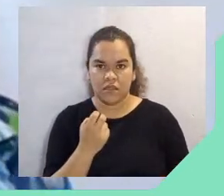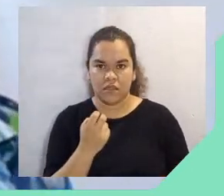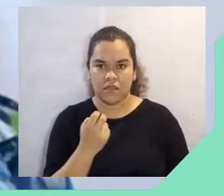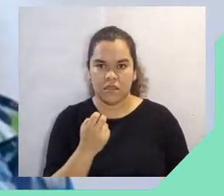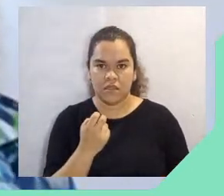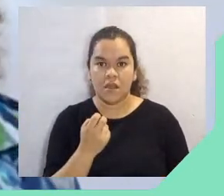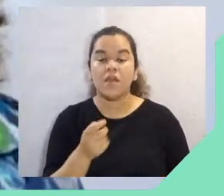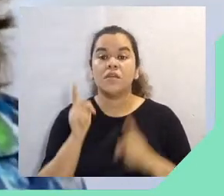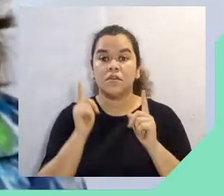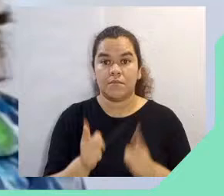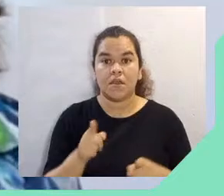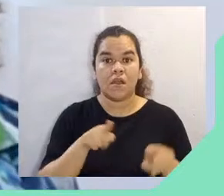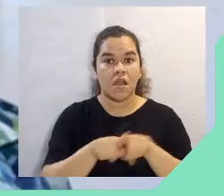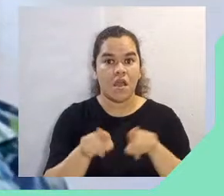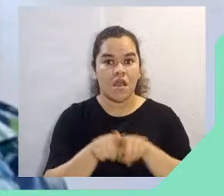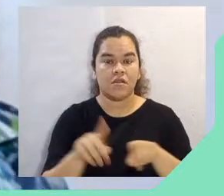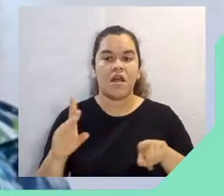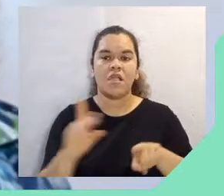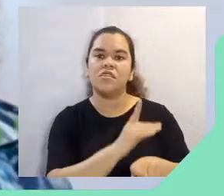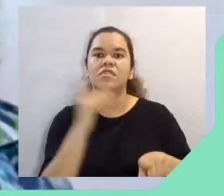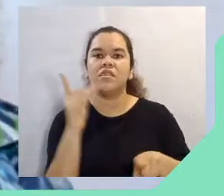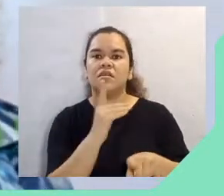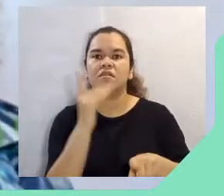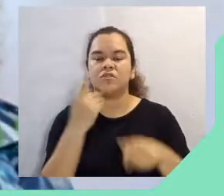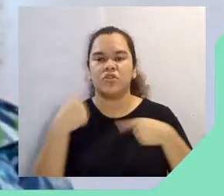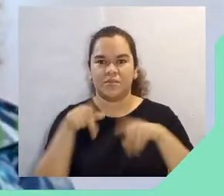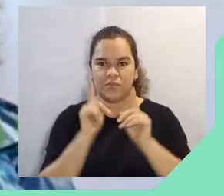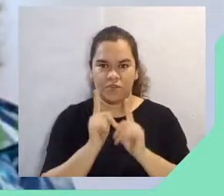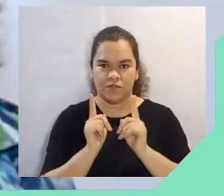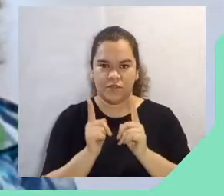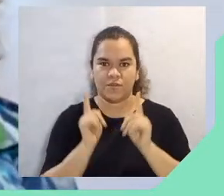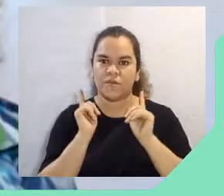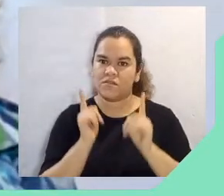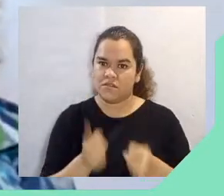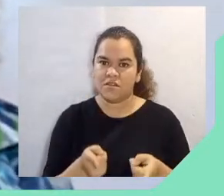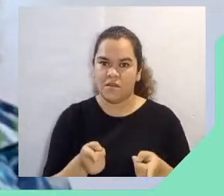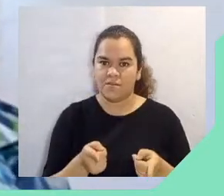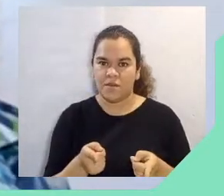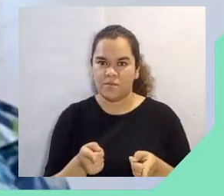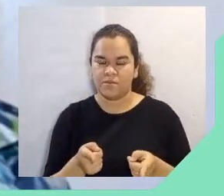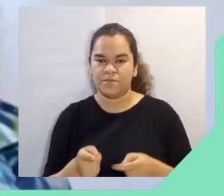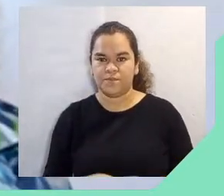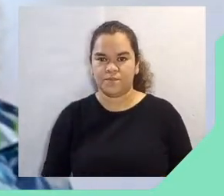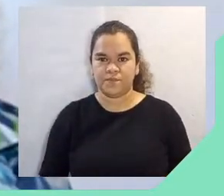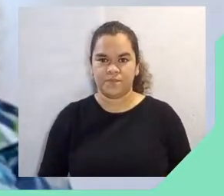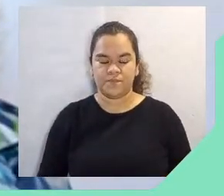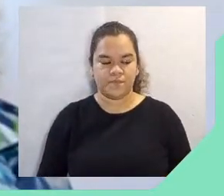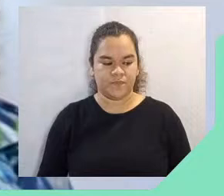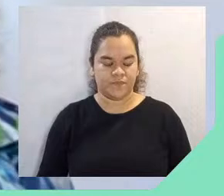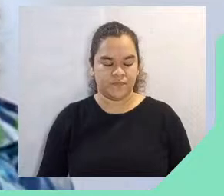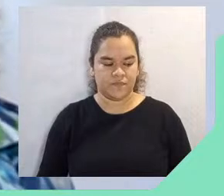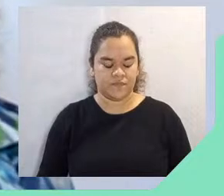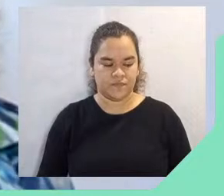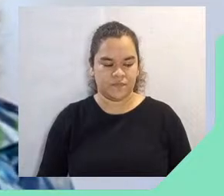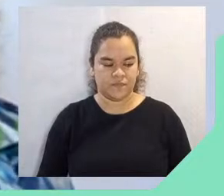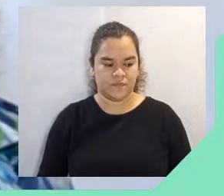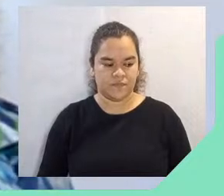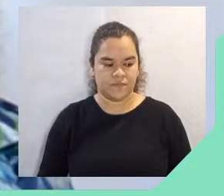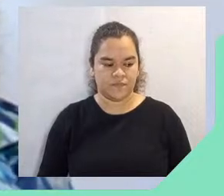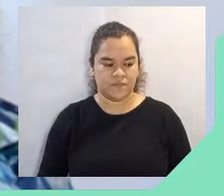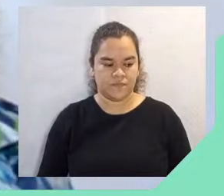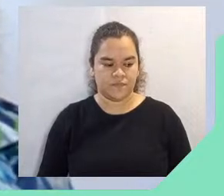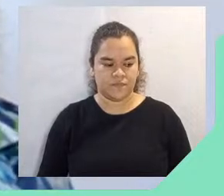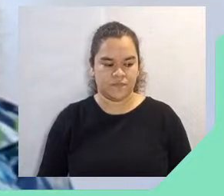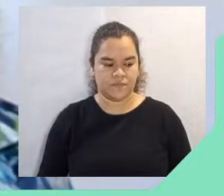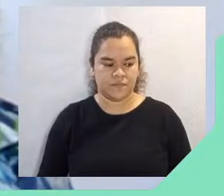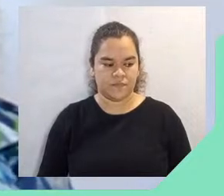la carrera y docente de la facultad, y por supuesto se desempeña en